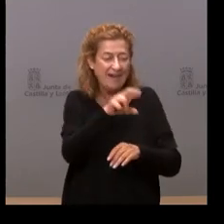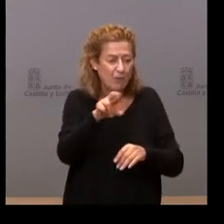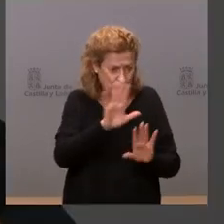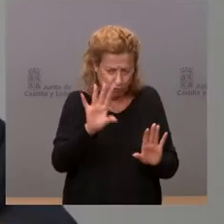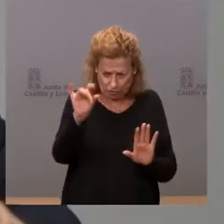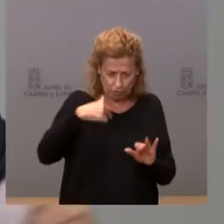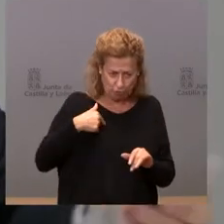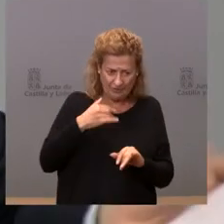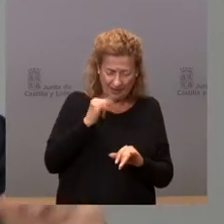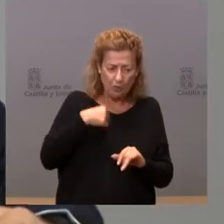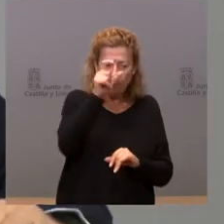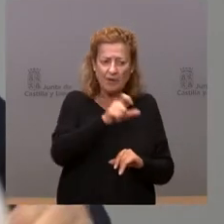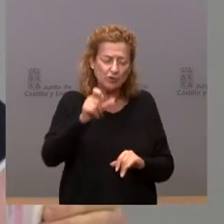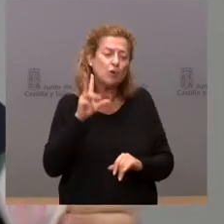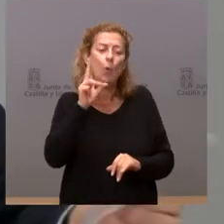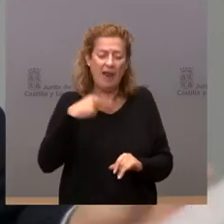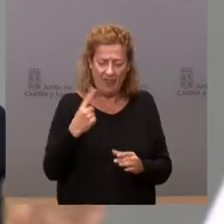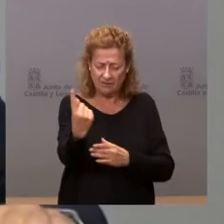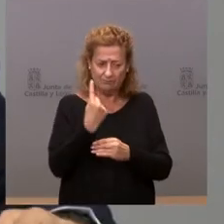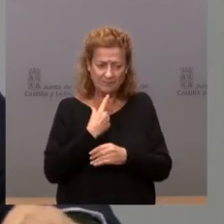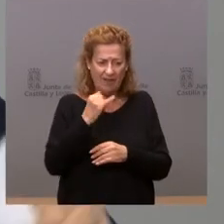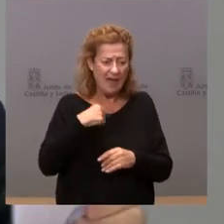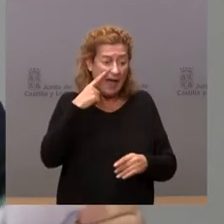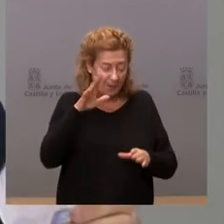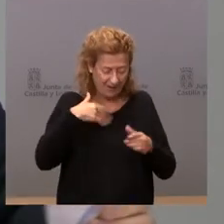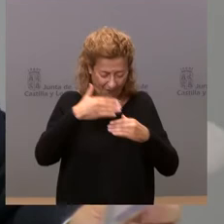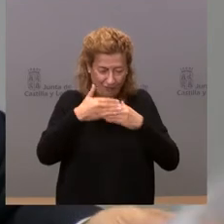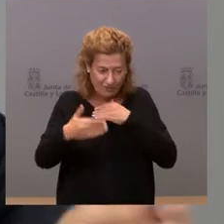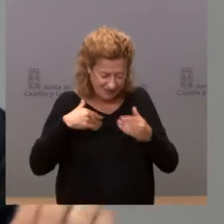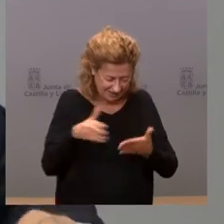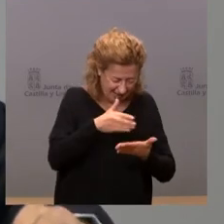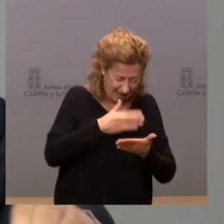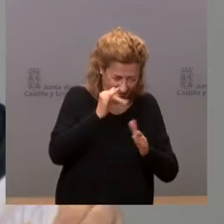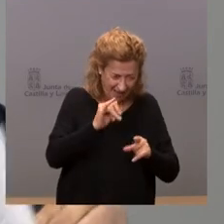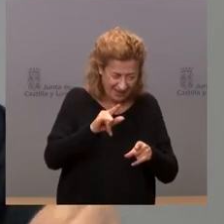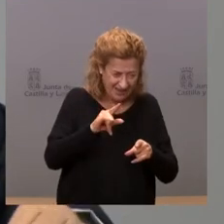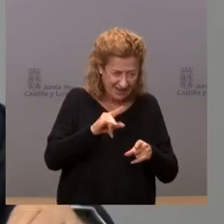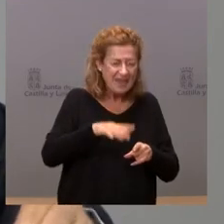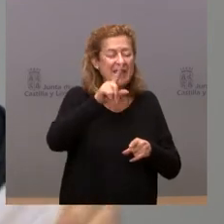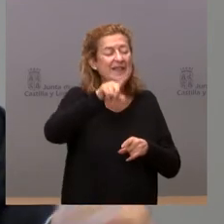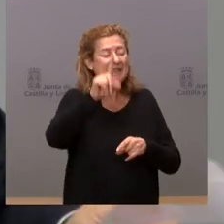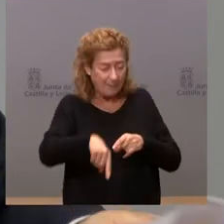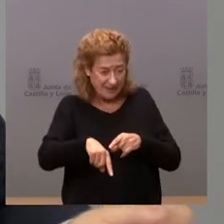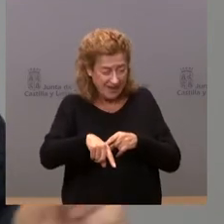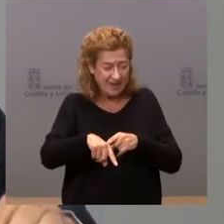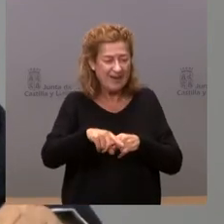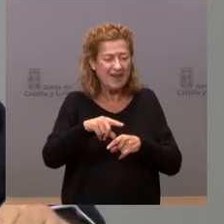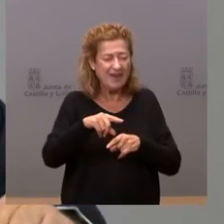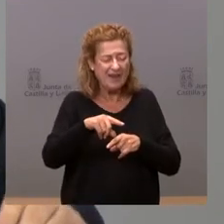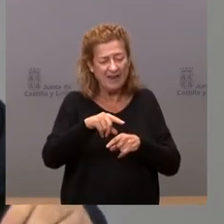tenemos su personal jubilado solitas para encontrar la ficha tenemos personal jubilado además también hemos